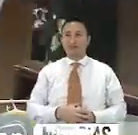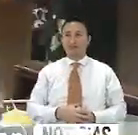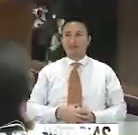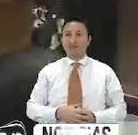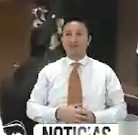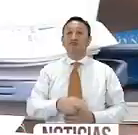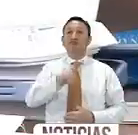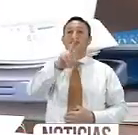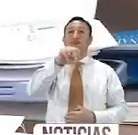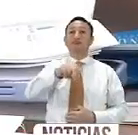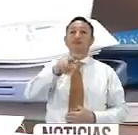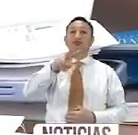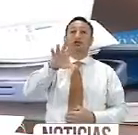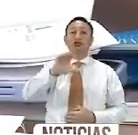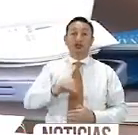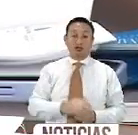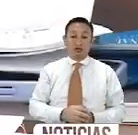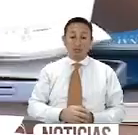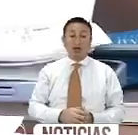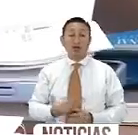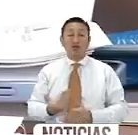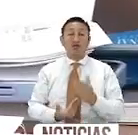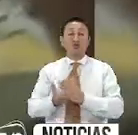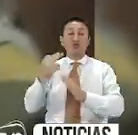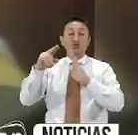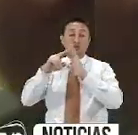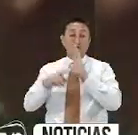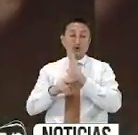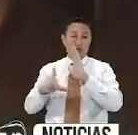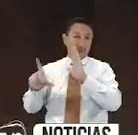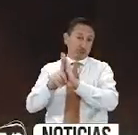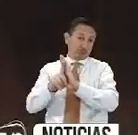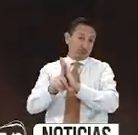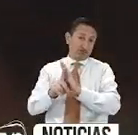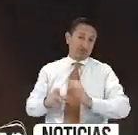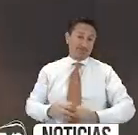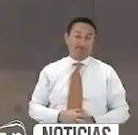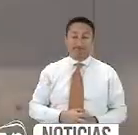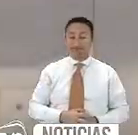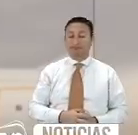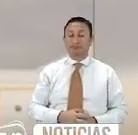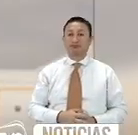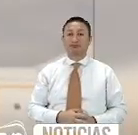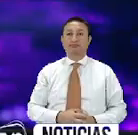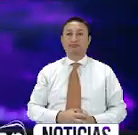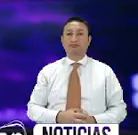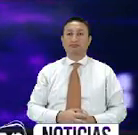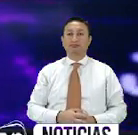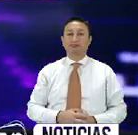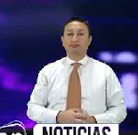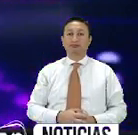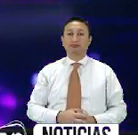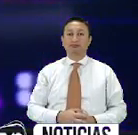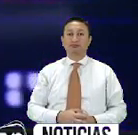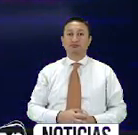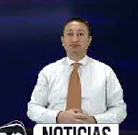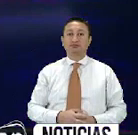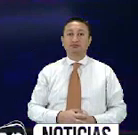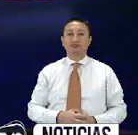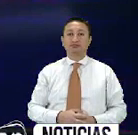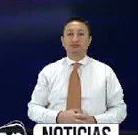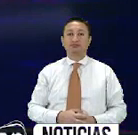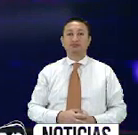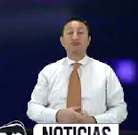el 2025 ya se contaría con nuevas reglas, informó Héctor Romero. En un evento